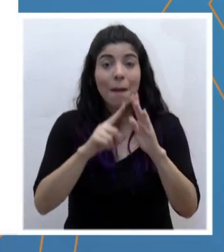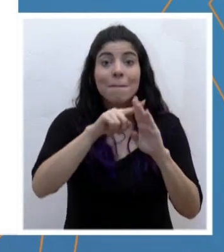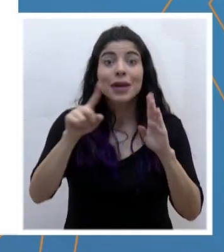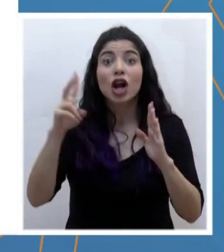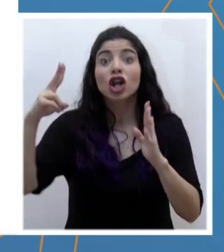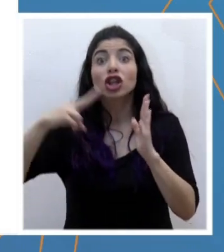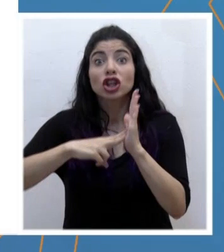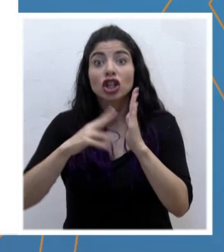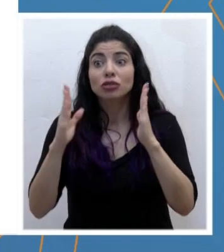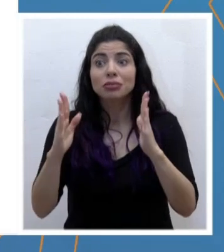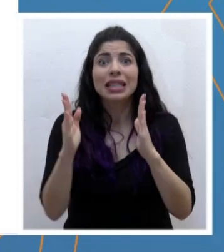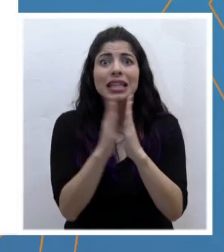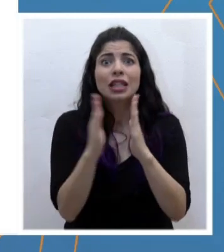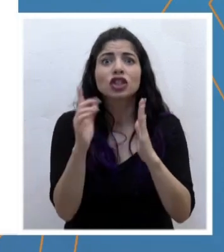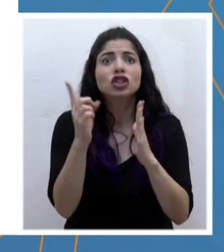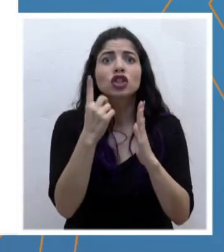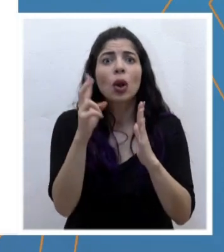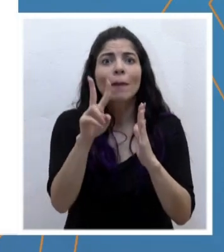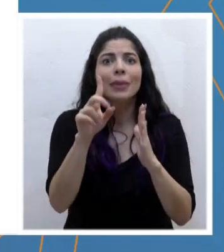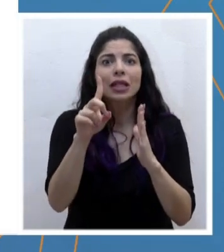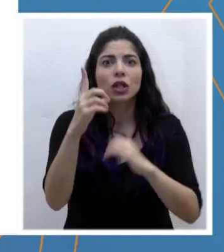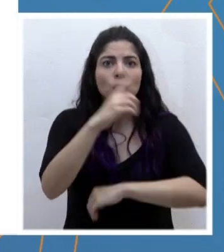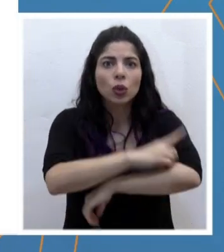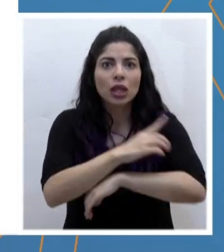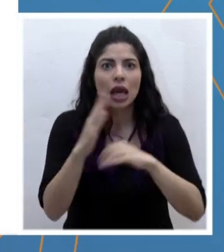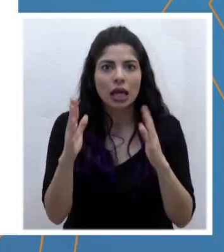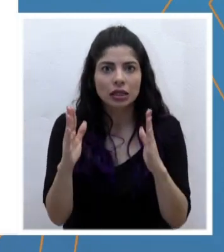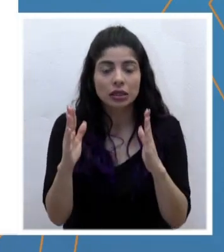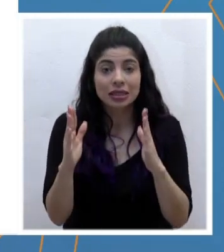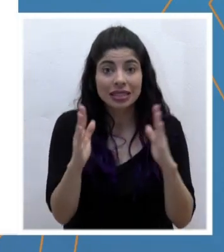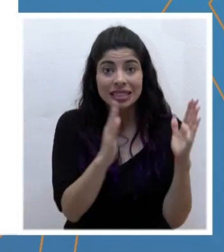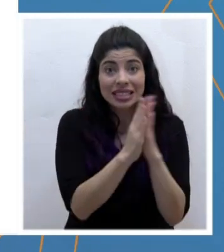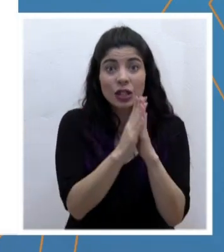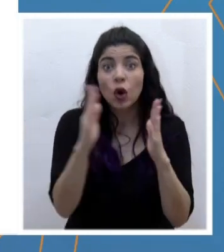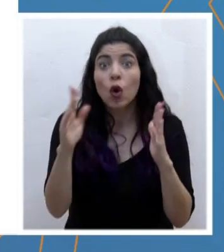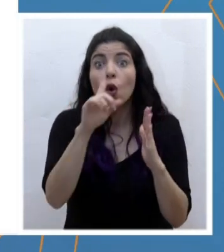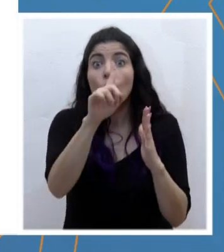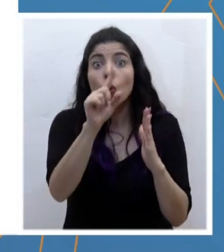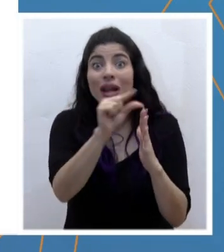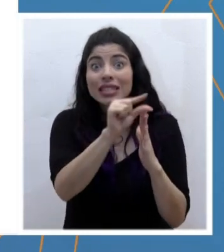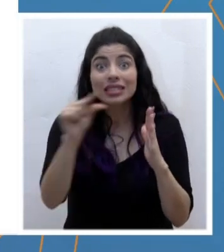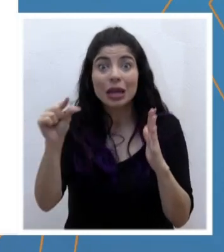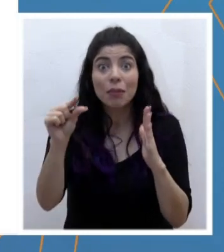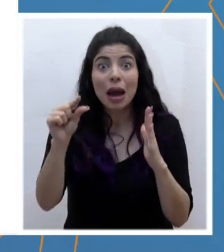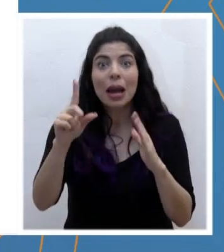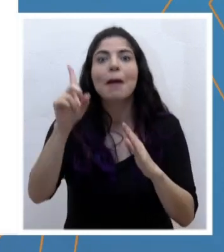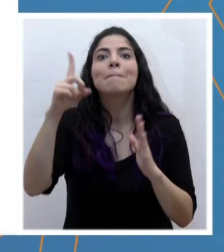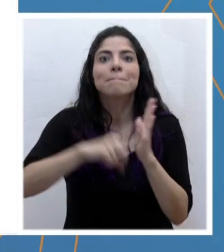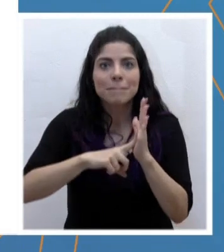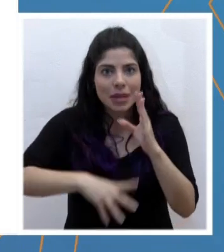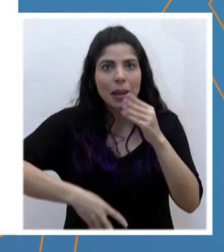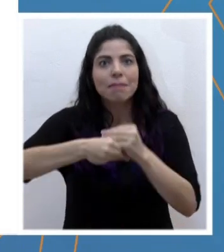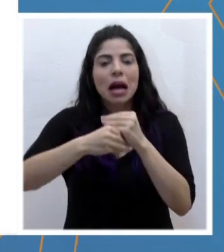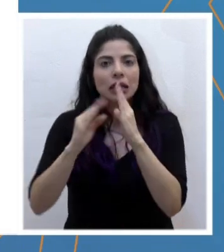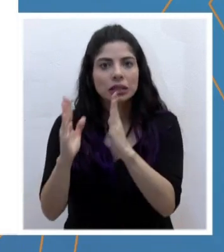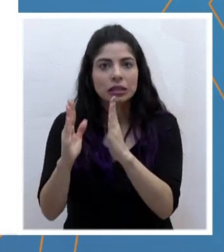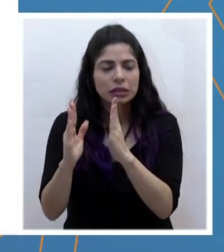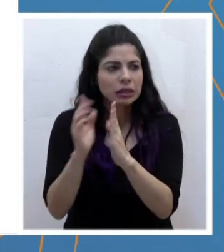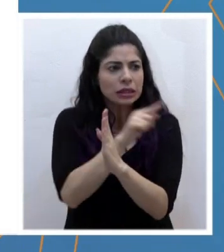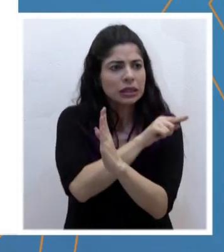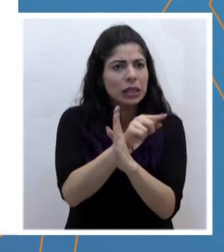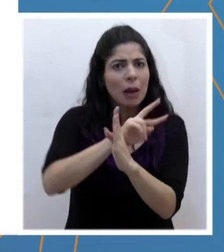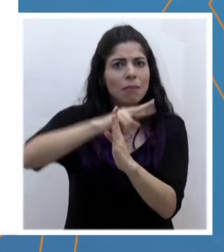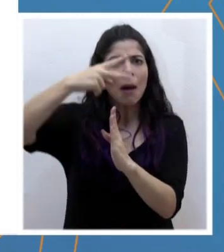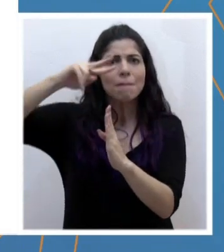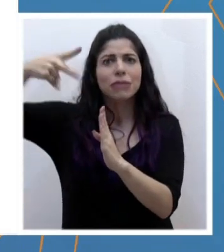1000 casos se requirieron solamente 21 días. Y en cuestión de una semana se alcanzaron otros 1000 casos. Esto